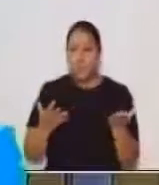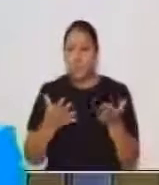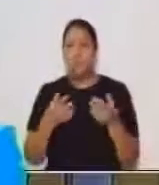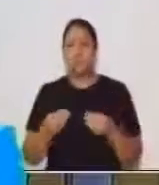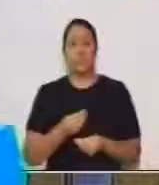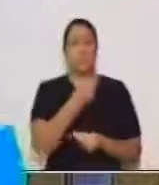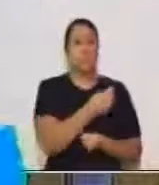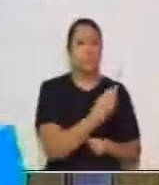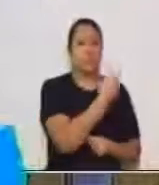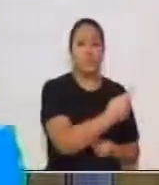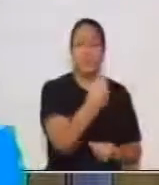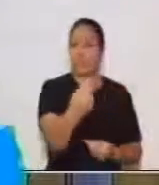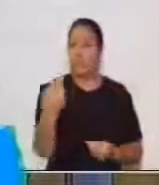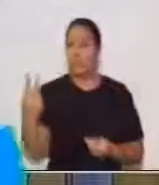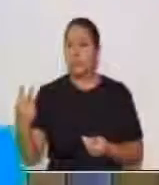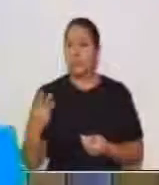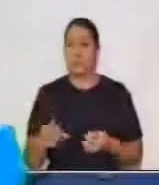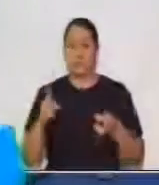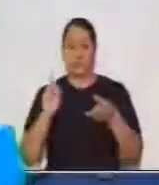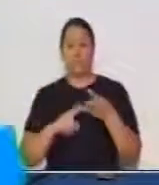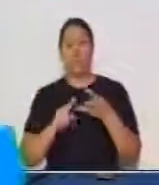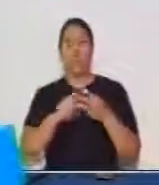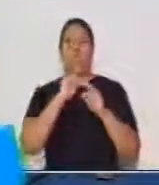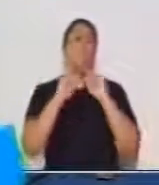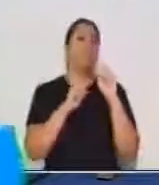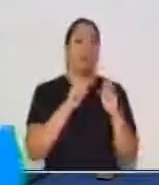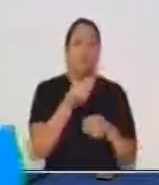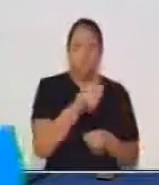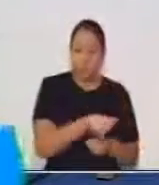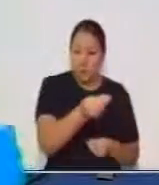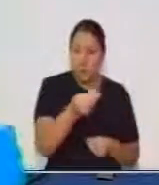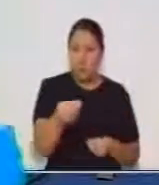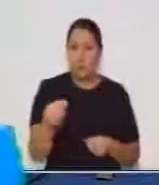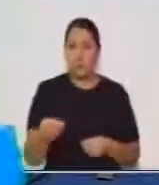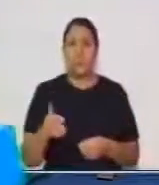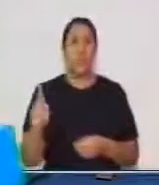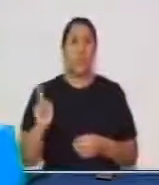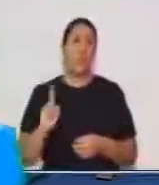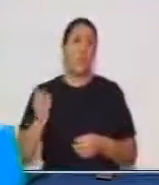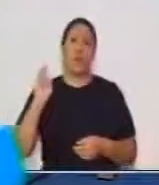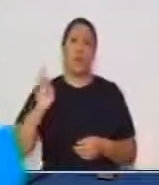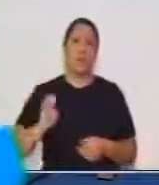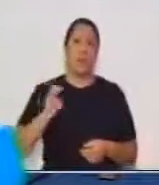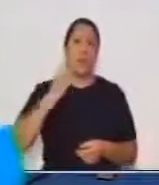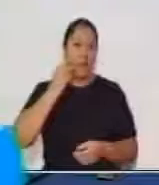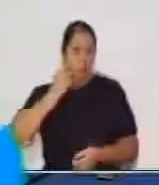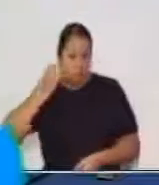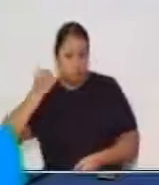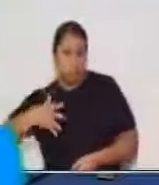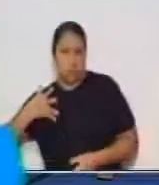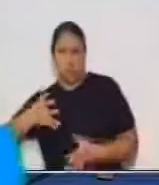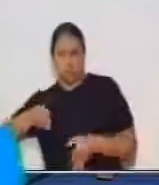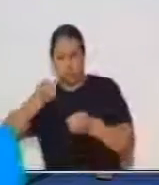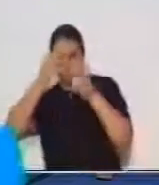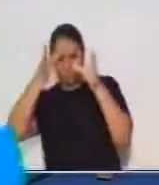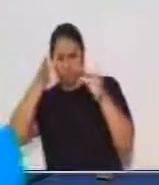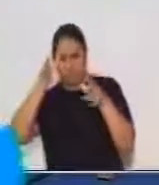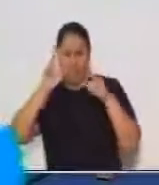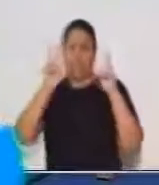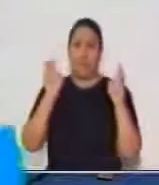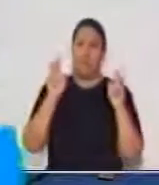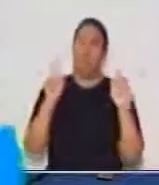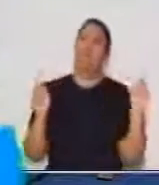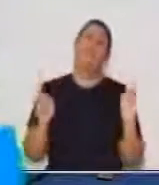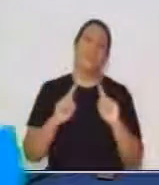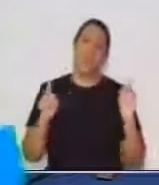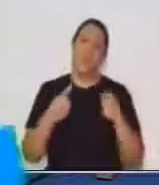preguntas, etcétera. No es necesario, como te decía, que sean expertos en la materia, pero deben tener conocimiento de qué es lo que se va a hablar